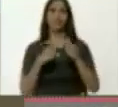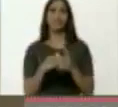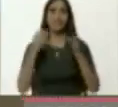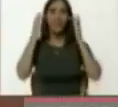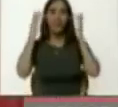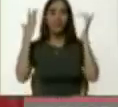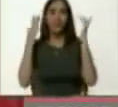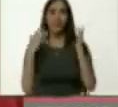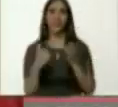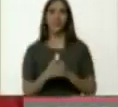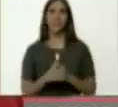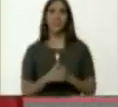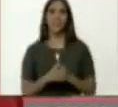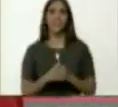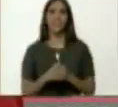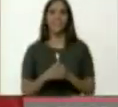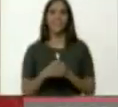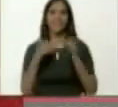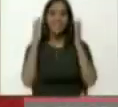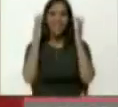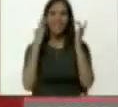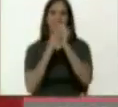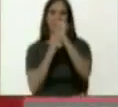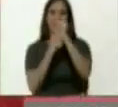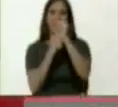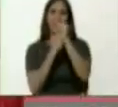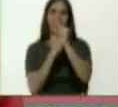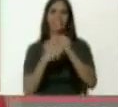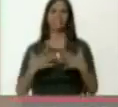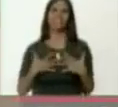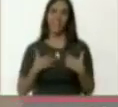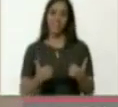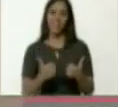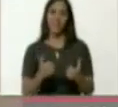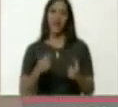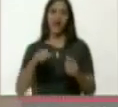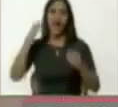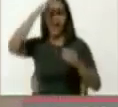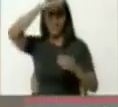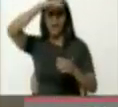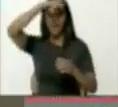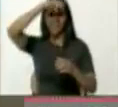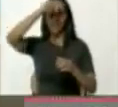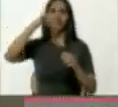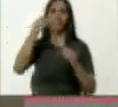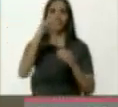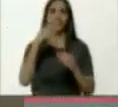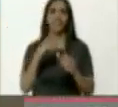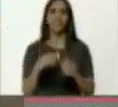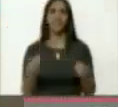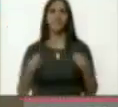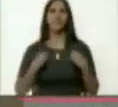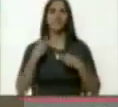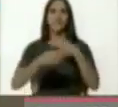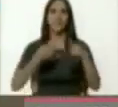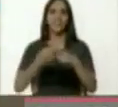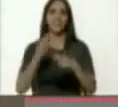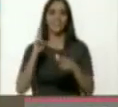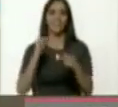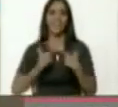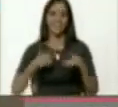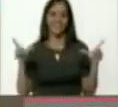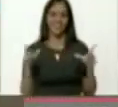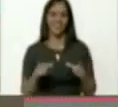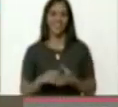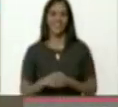Sabiduría. ¡Pónchalo! Sabiduría de un líder. Salvemos al Amazonas en ZK. ¡Viva Puerto Rico Libre! Miren,